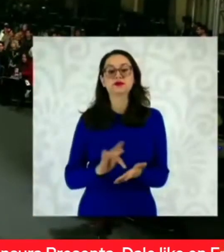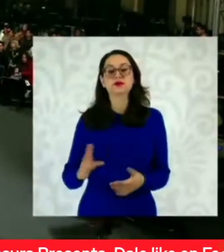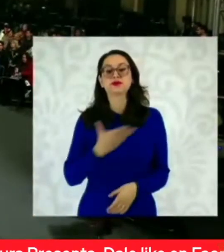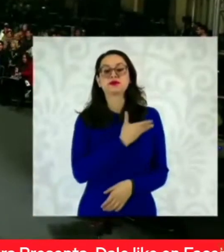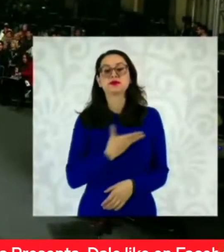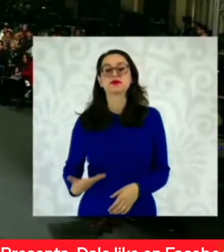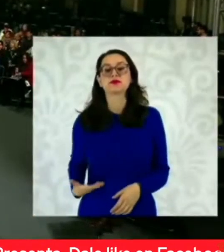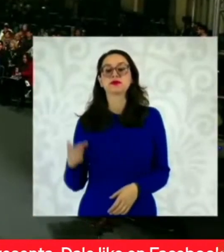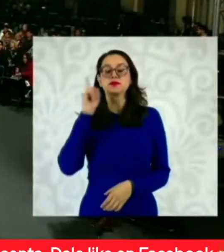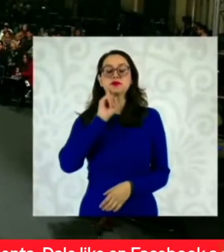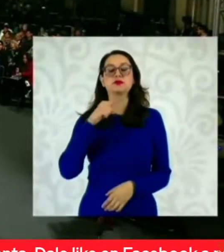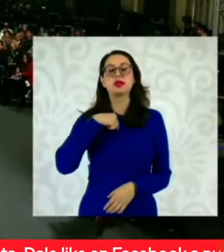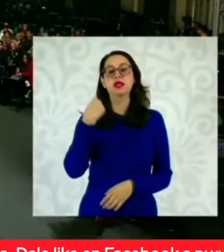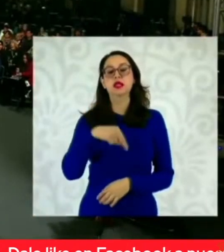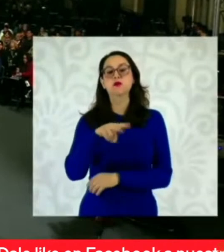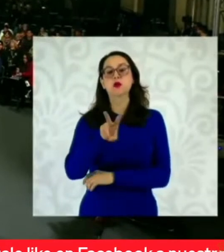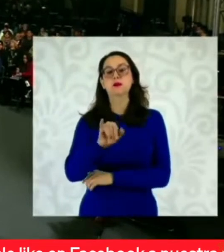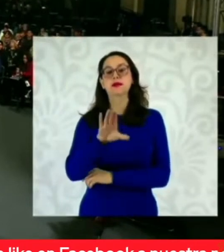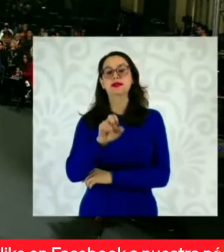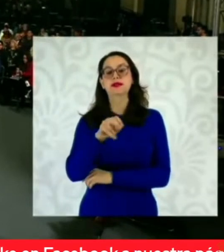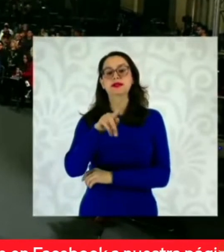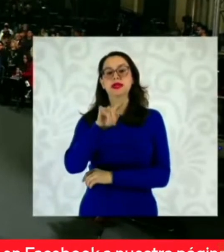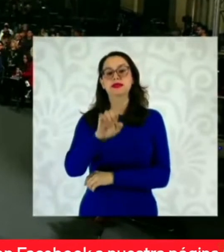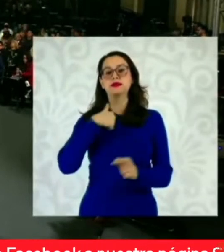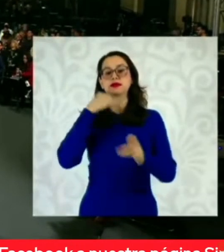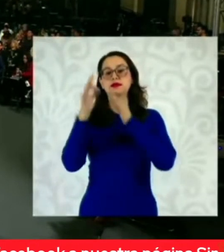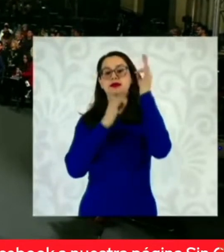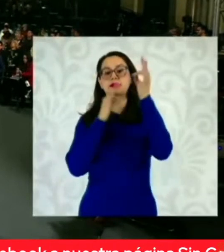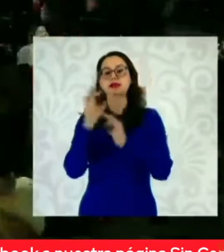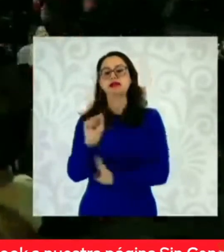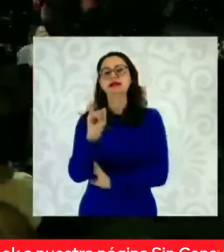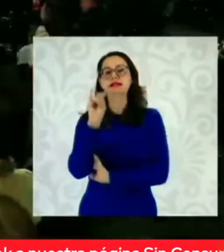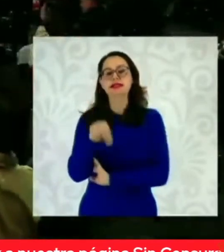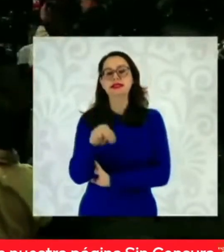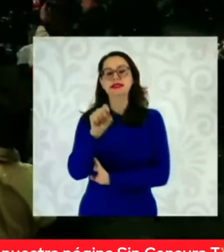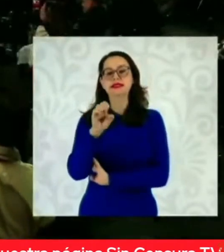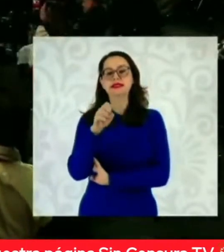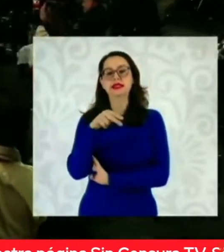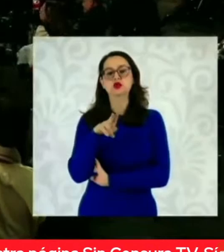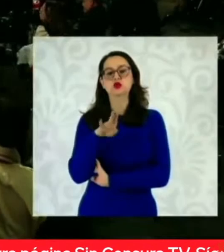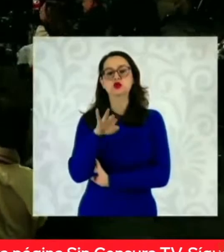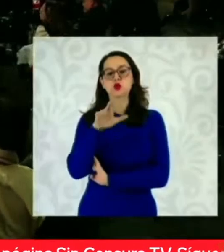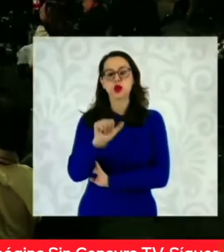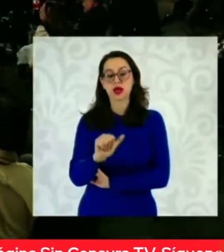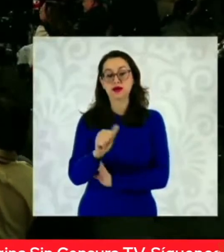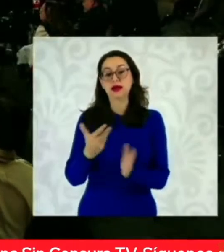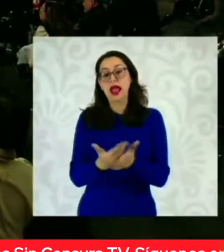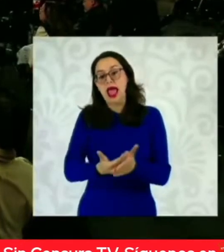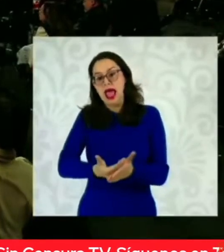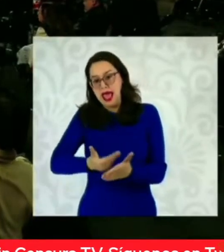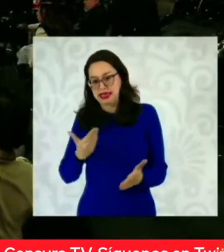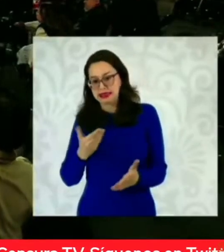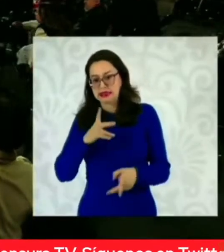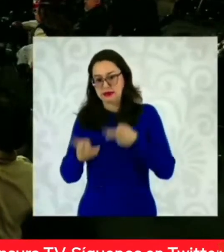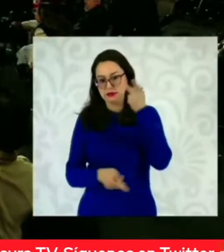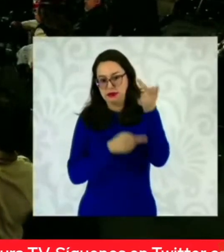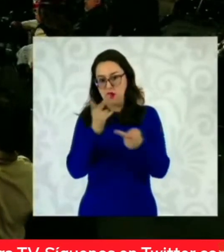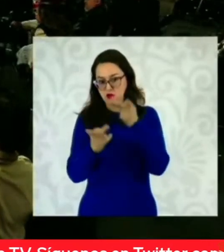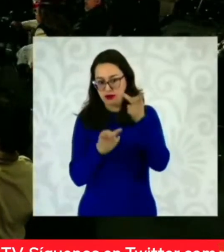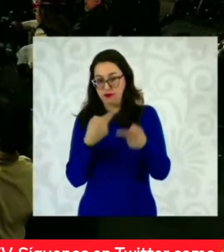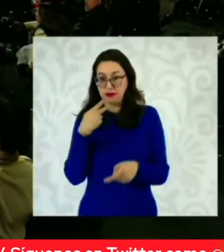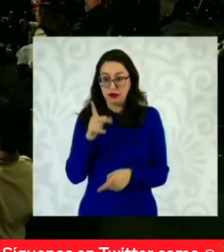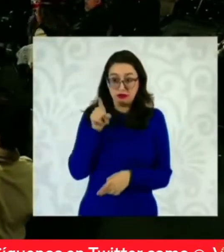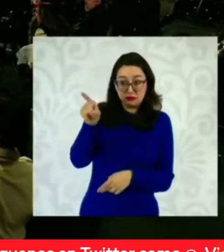Gracias, presidenta. Vicente Serrano, conductor de Sin Censura. Antes de iniciar con mis planteamientos, no sé si el canciller tenga entendido ya que